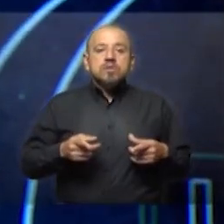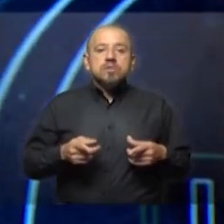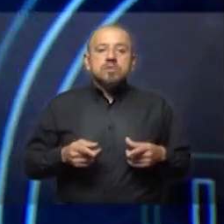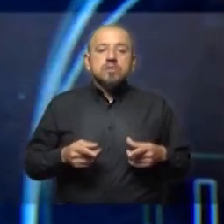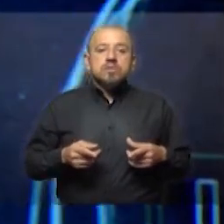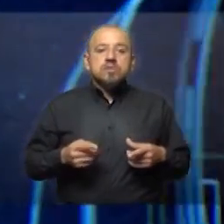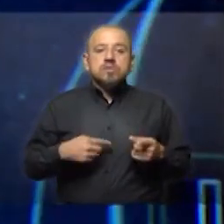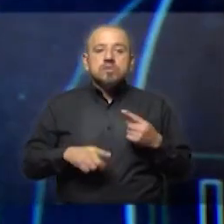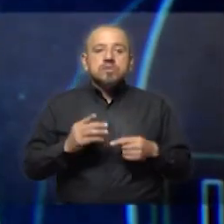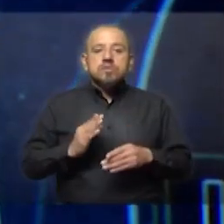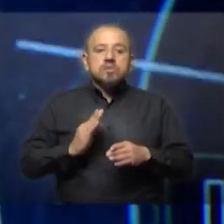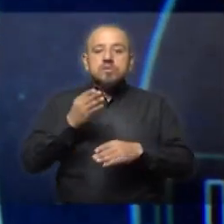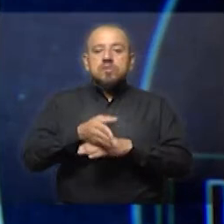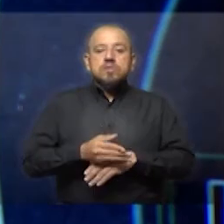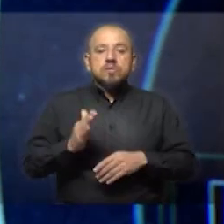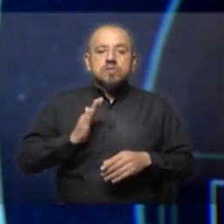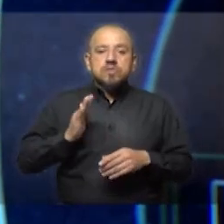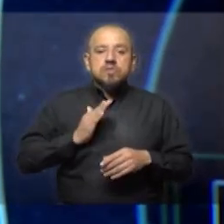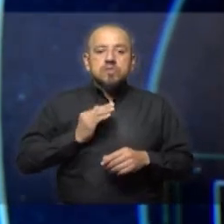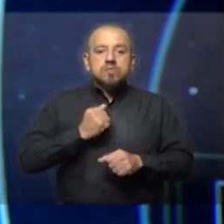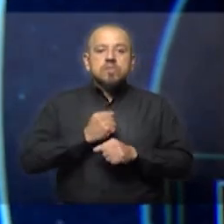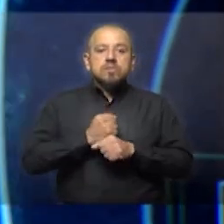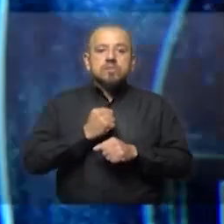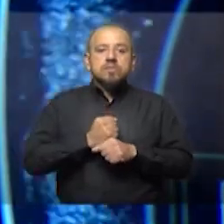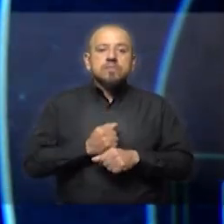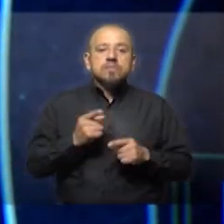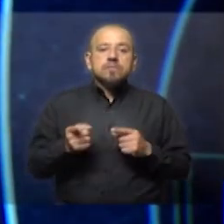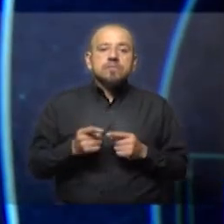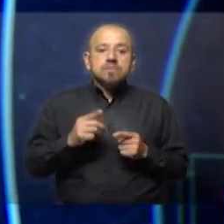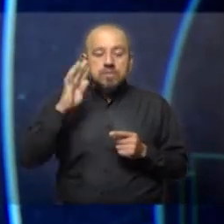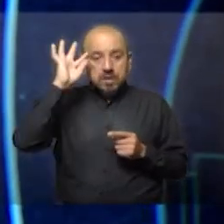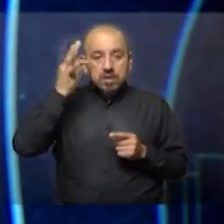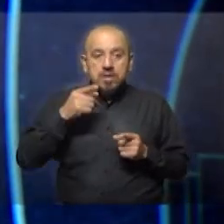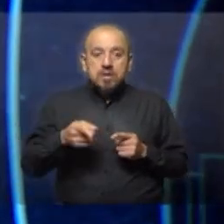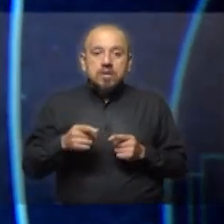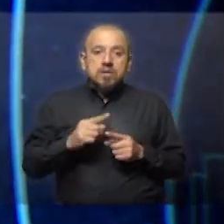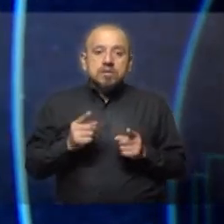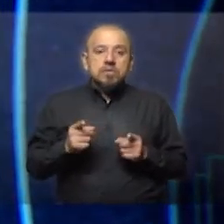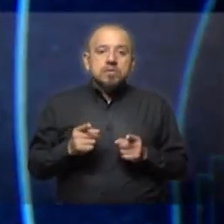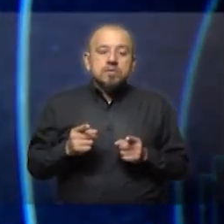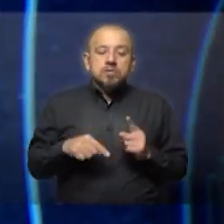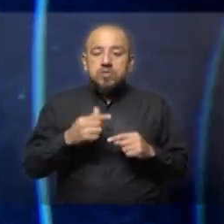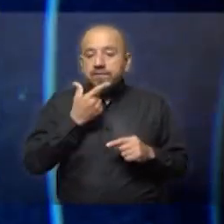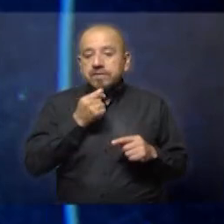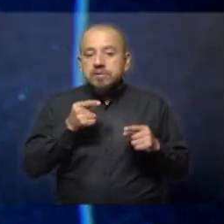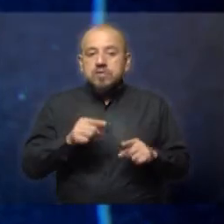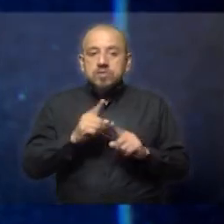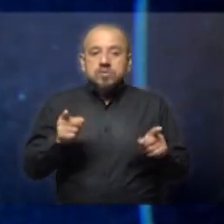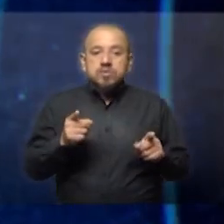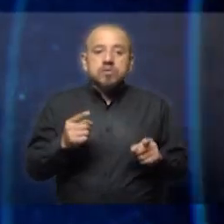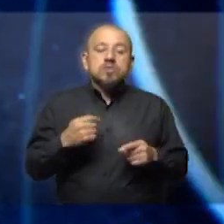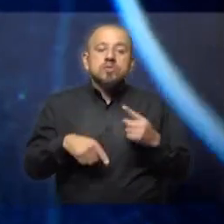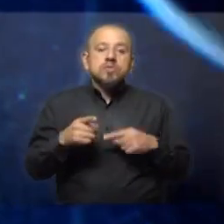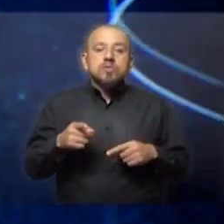el acceso masivo escoger el trabajo y eso va a Ferreira creía que no iba a ocurrir no iba a ser fácil esa conciliación